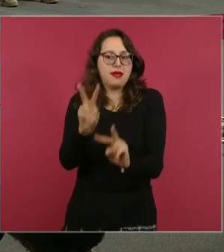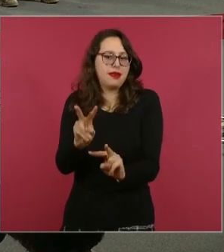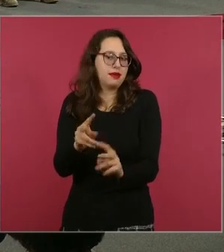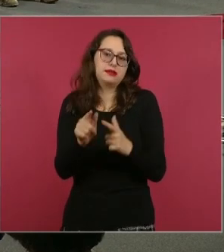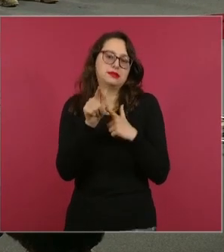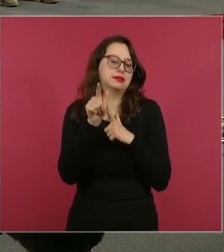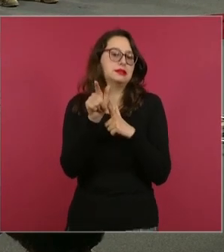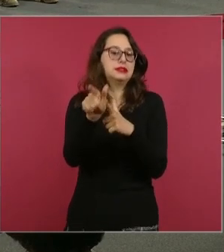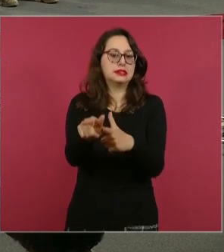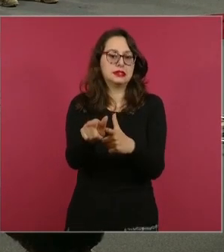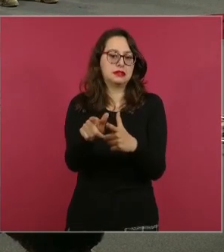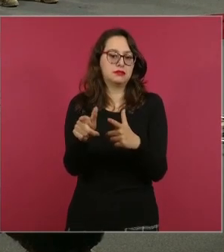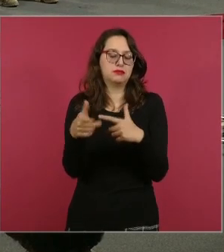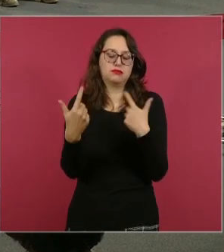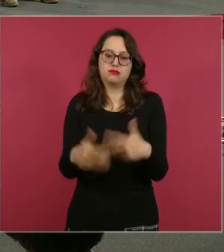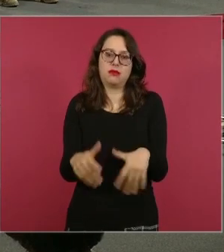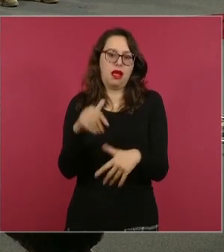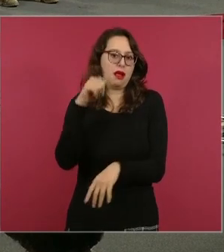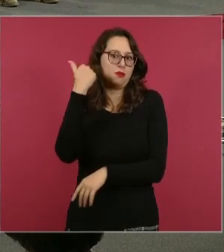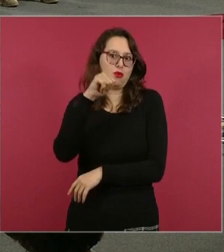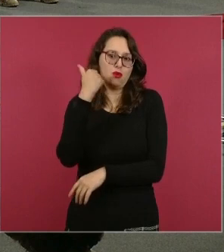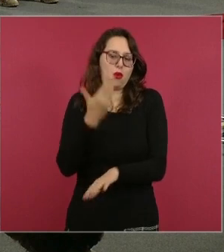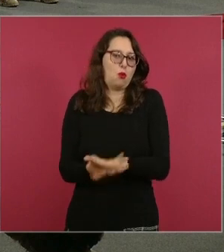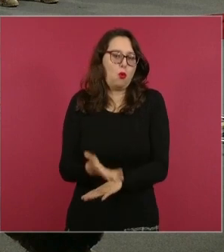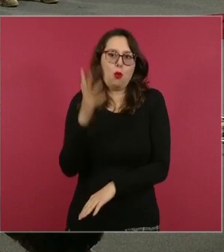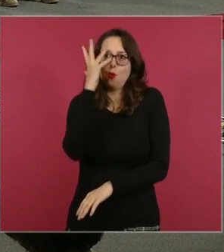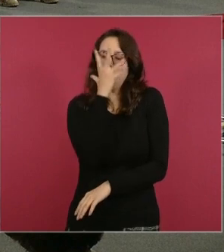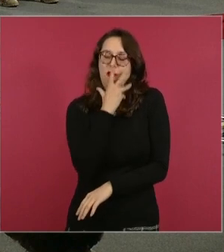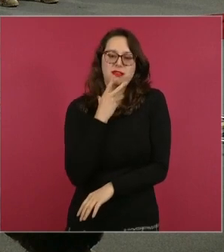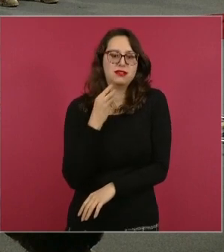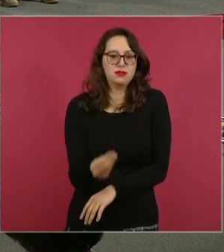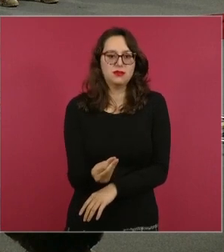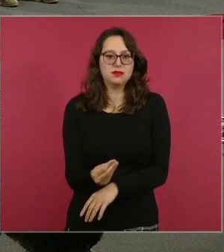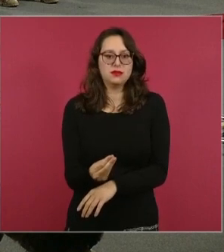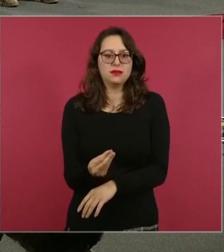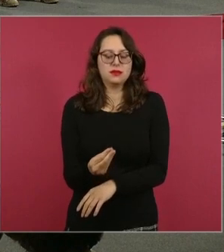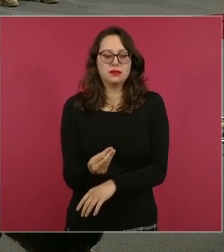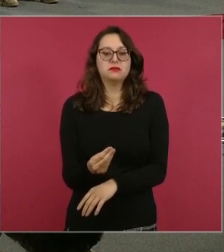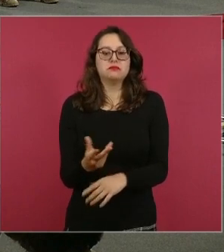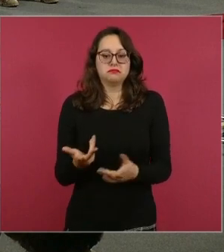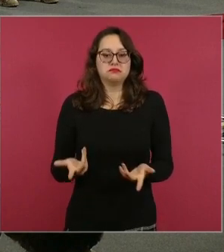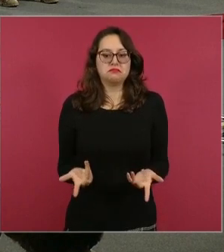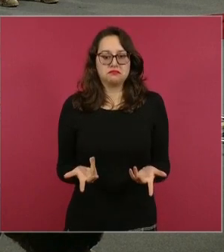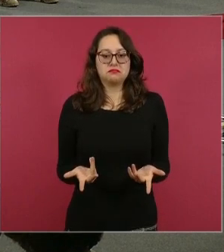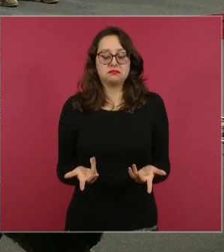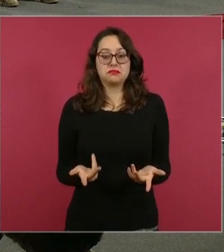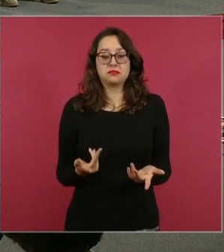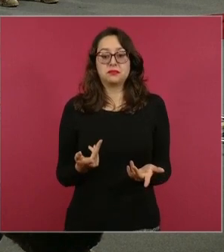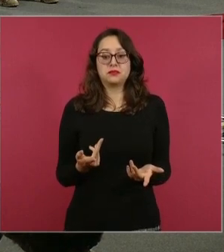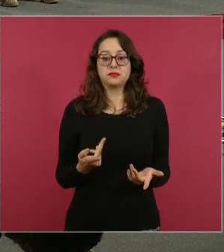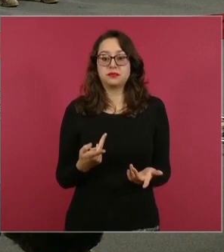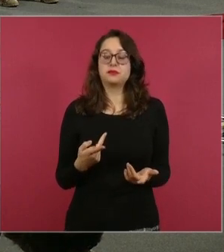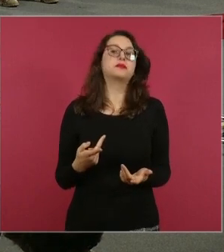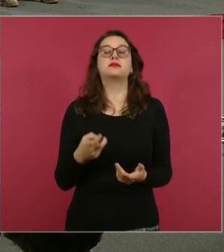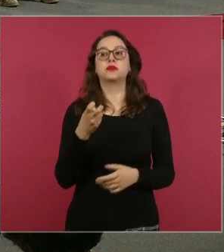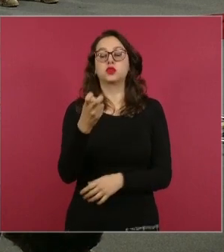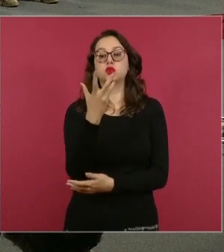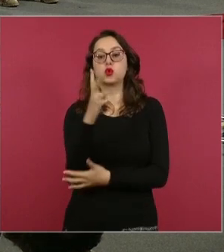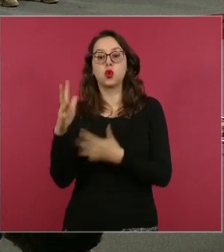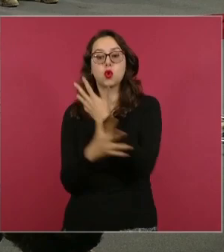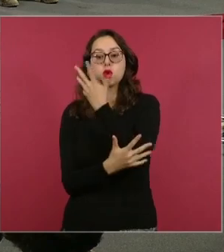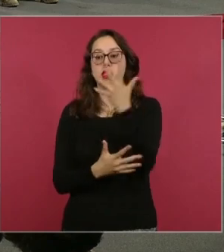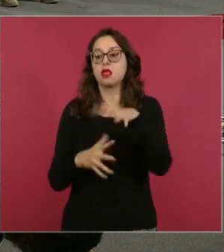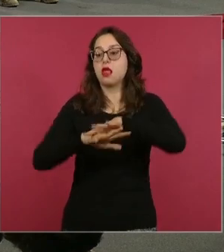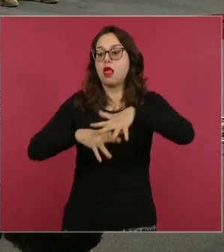este es bellísimo Acapulco Y es la parte material por eso